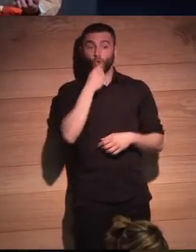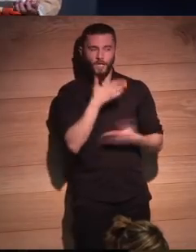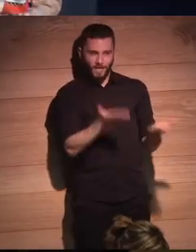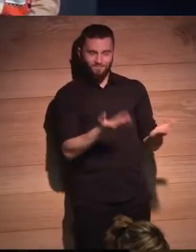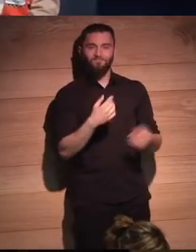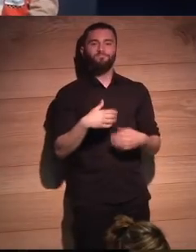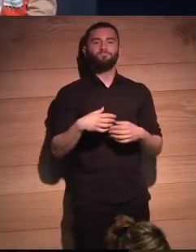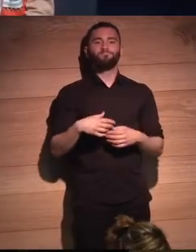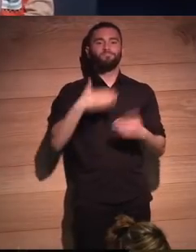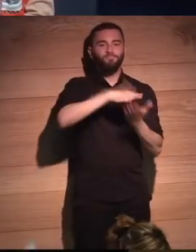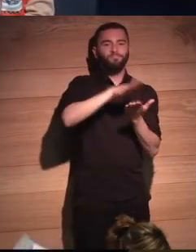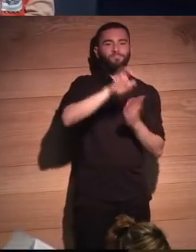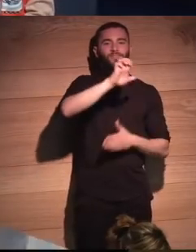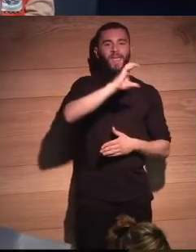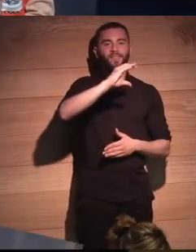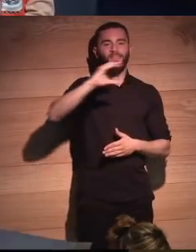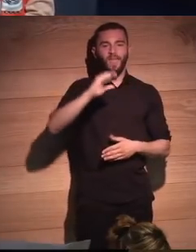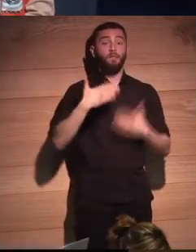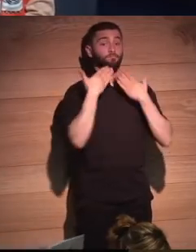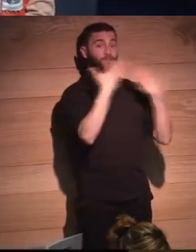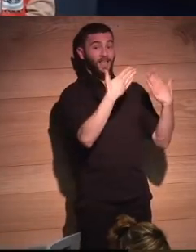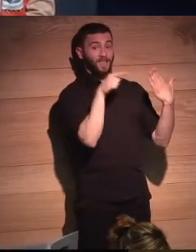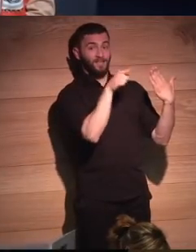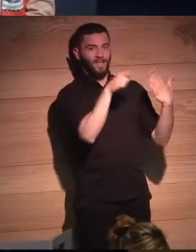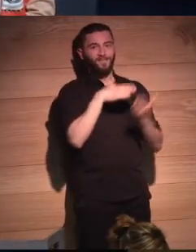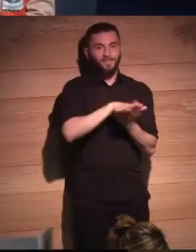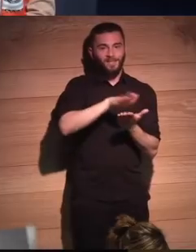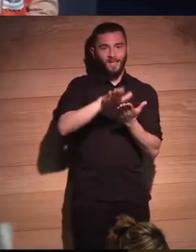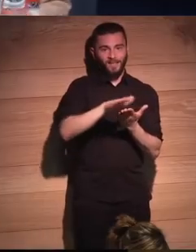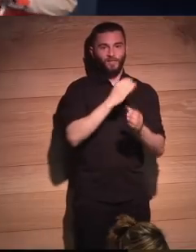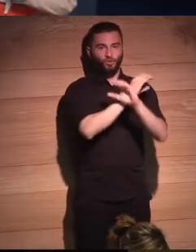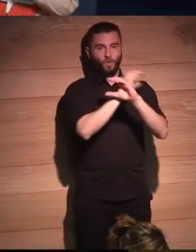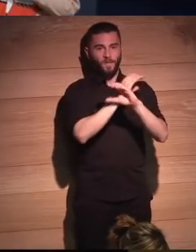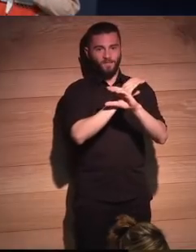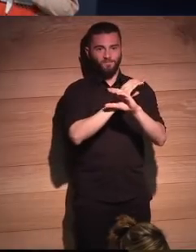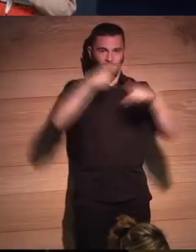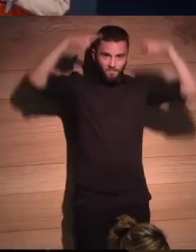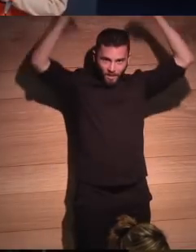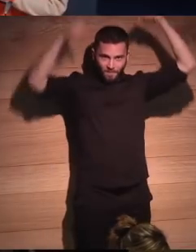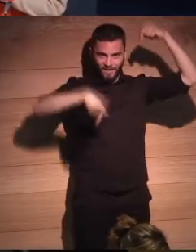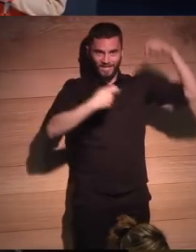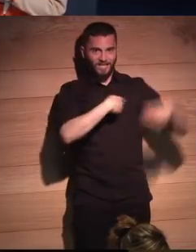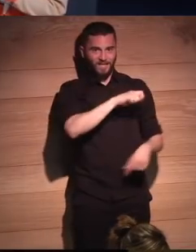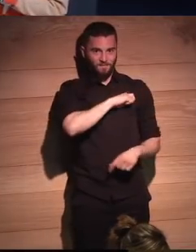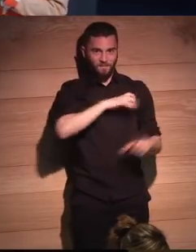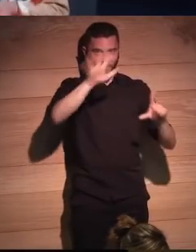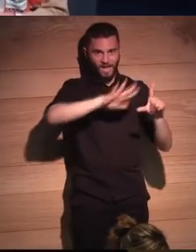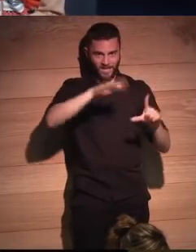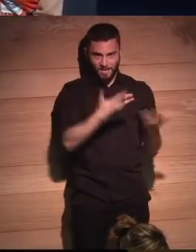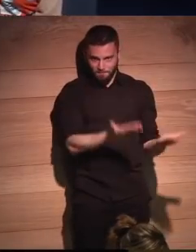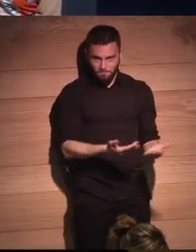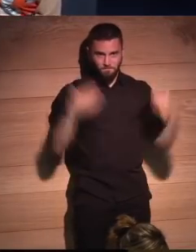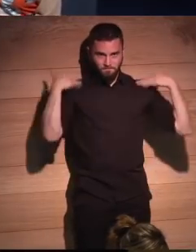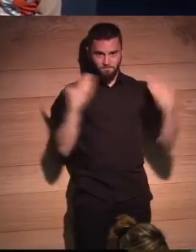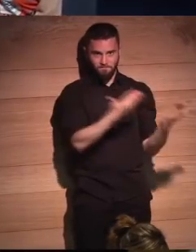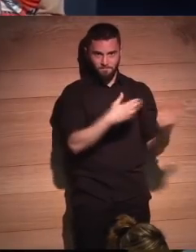gracias a la editorial ECC, que son los que están editando los cómics de Batman en España, pues podemos lucir algún...